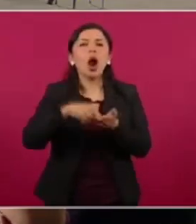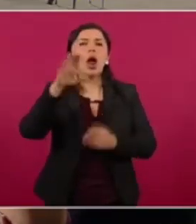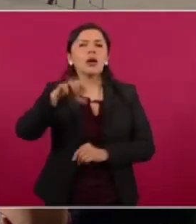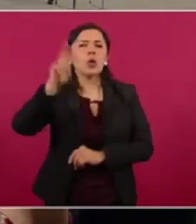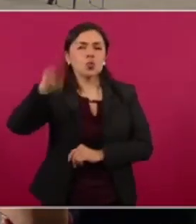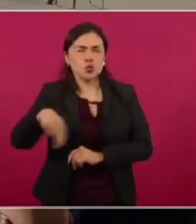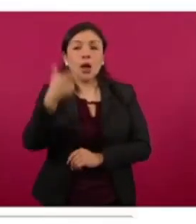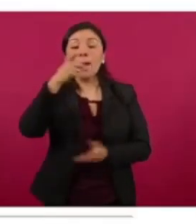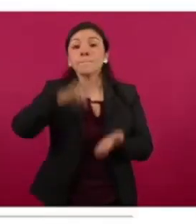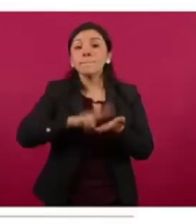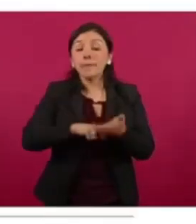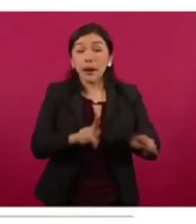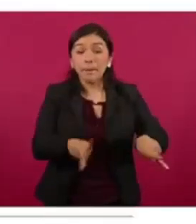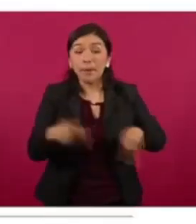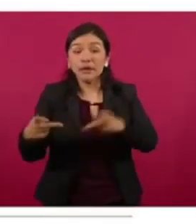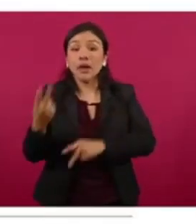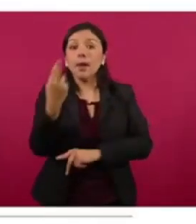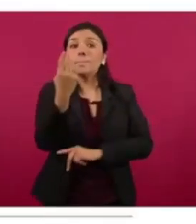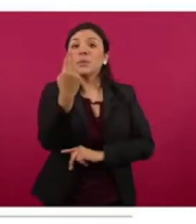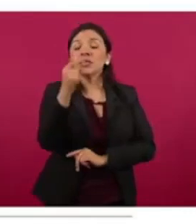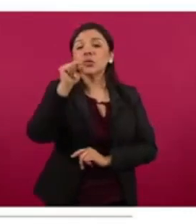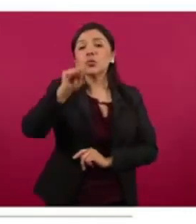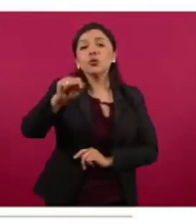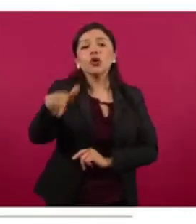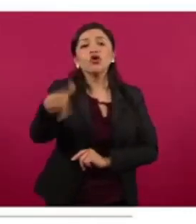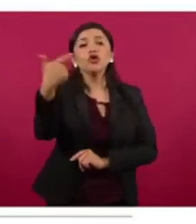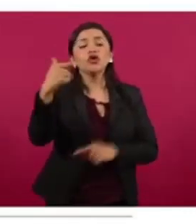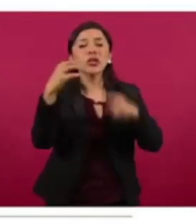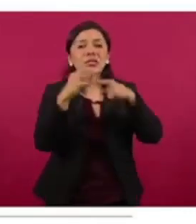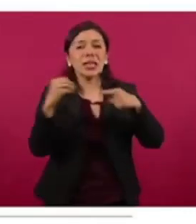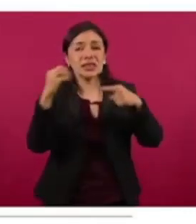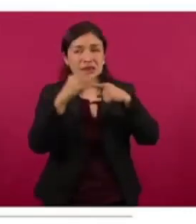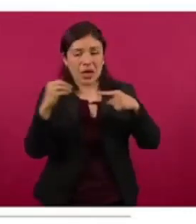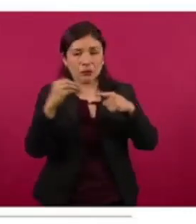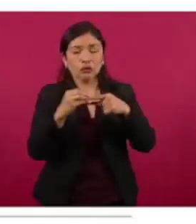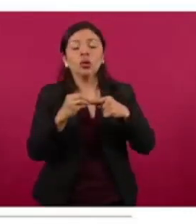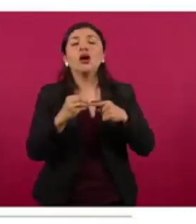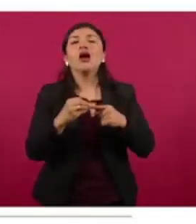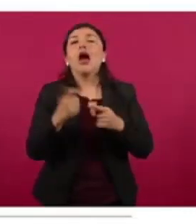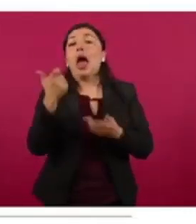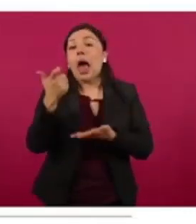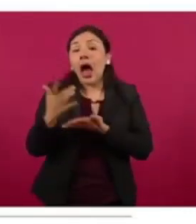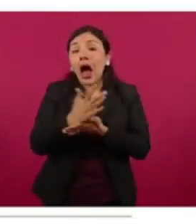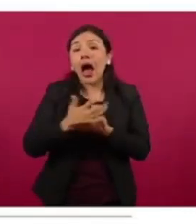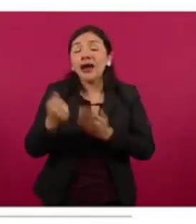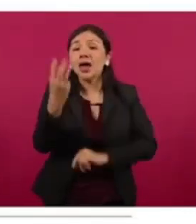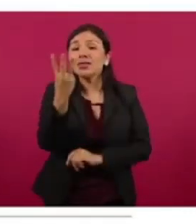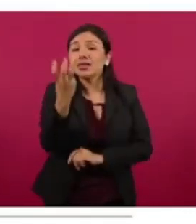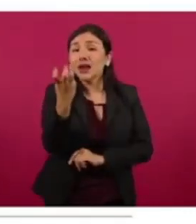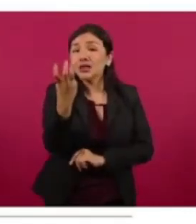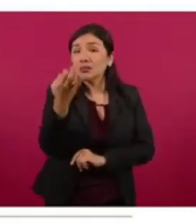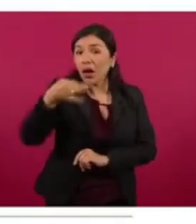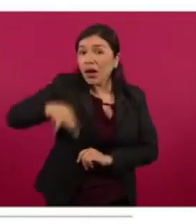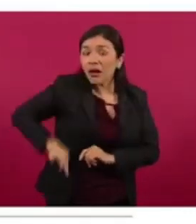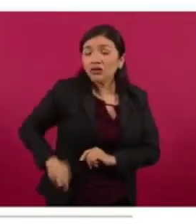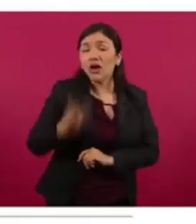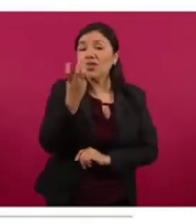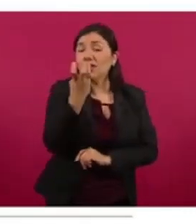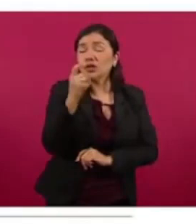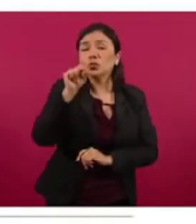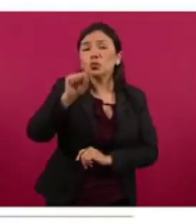al público de 25 pesos con 12 centavos y un margen de 3 pesos con